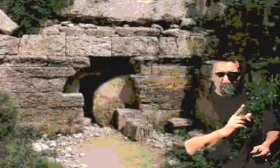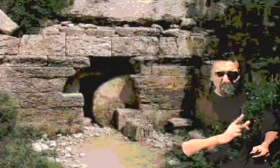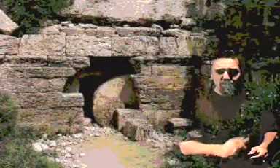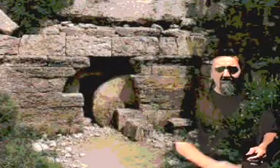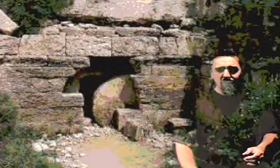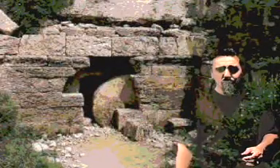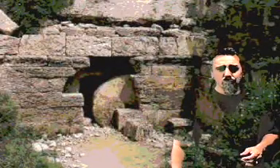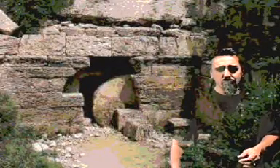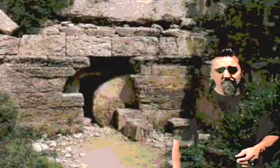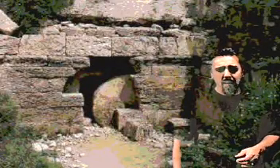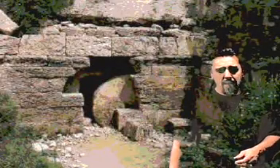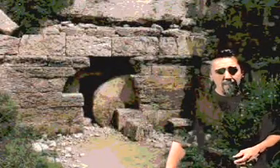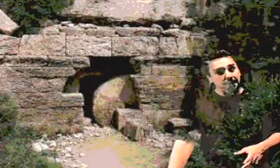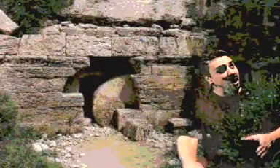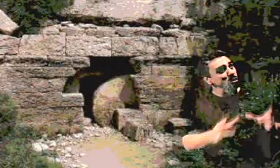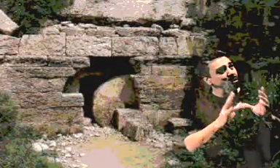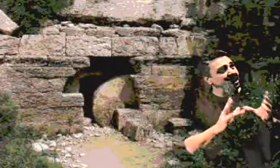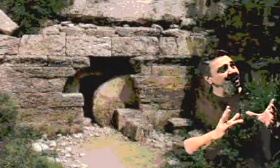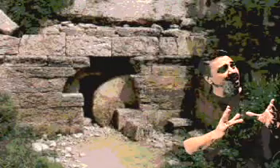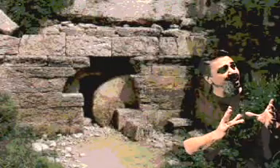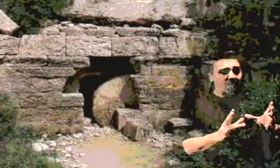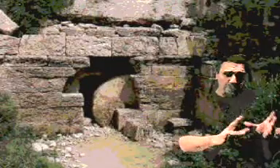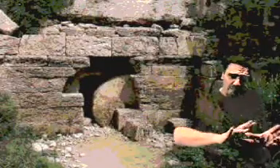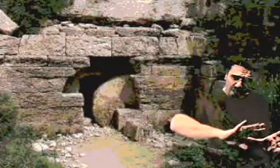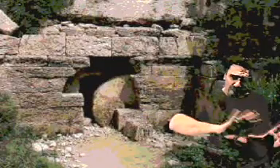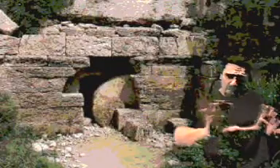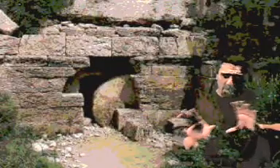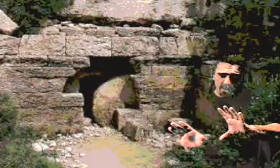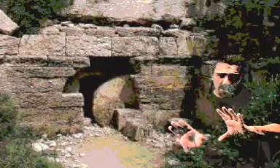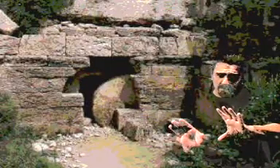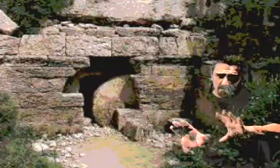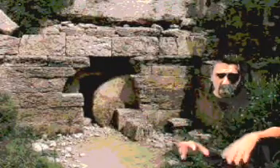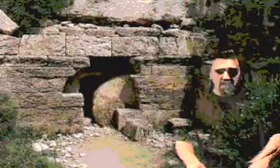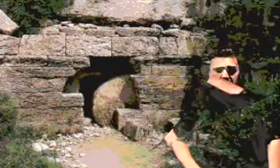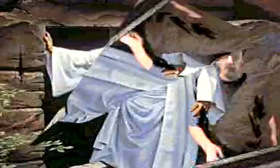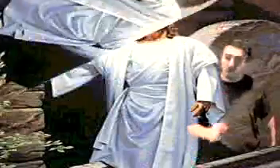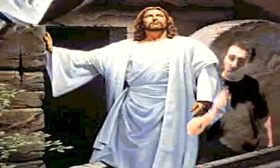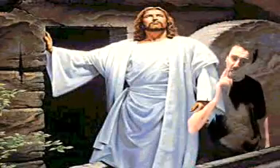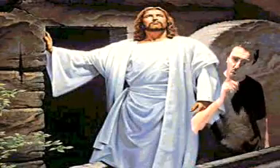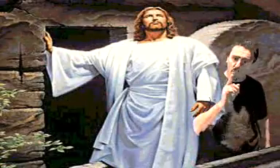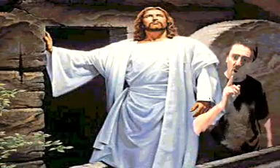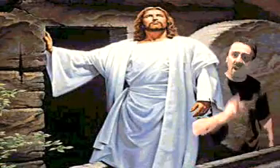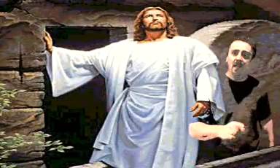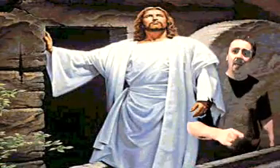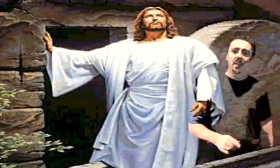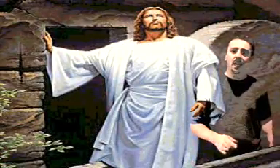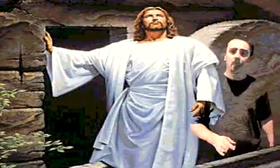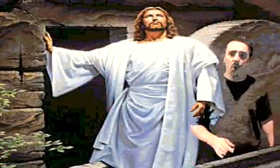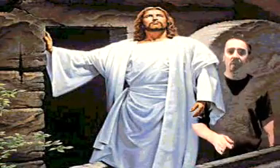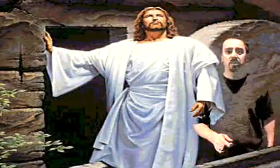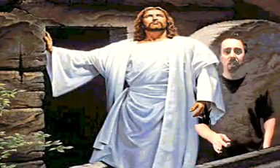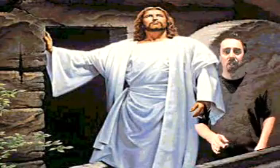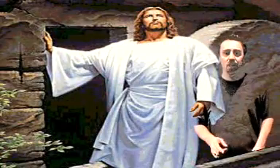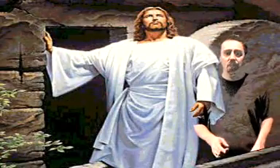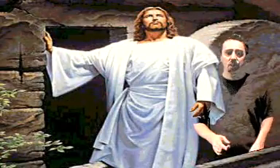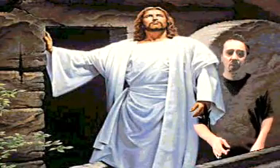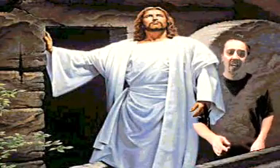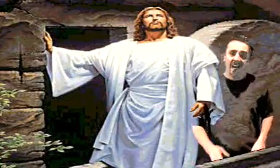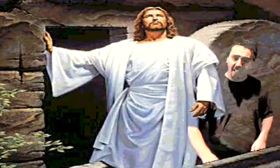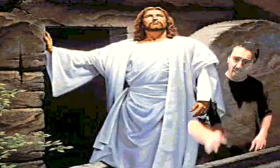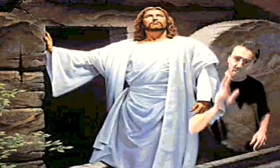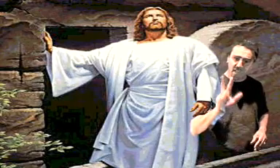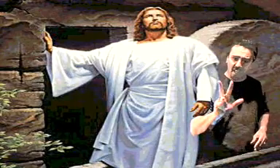fue puesto en una tumba, pero un ángel la piedra removió, porque como él había